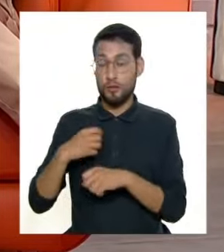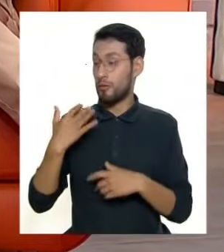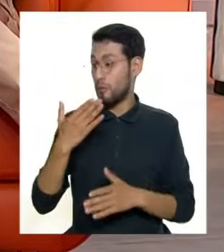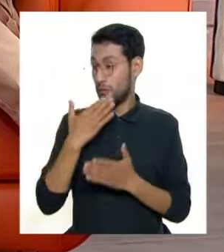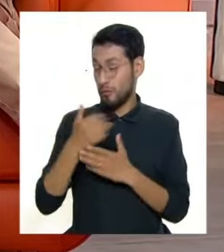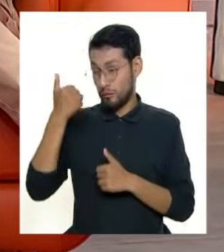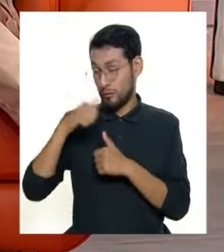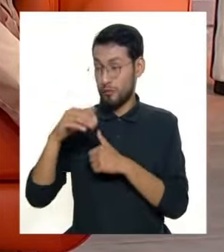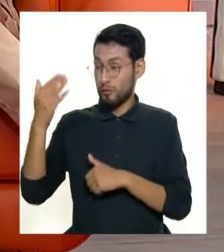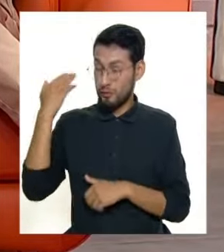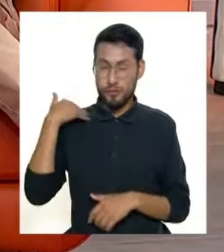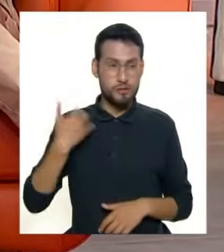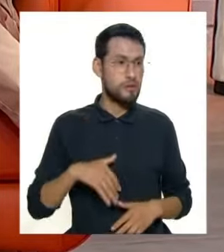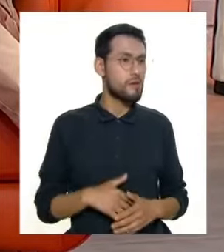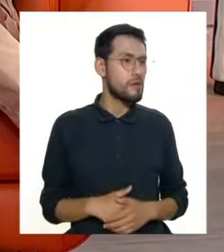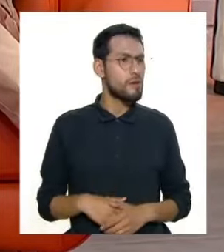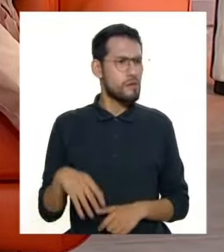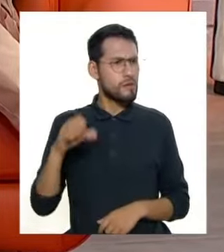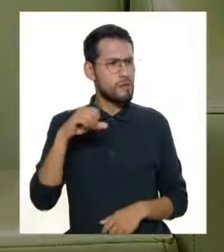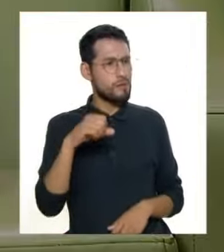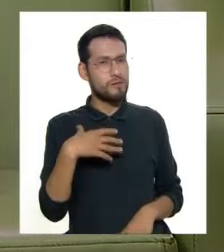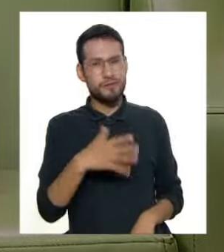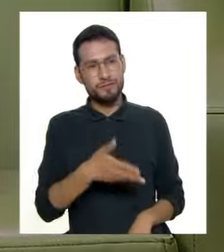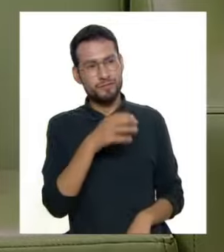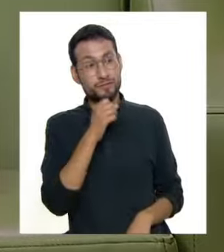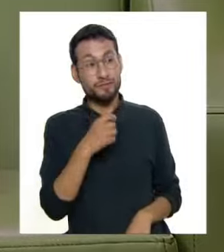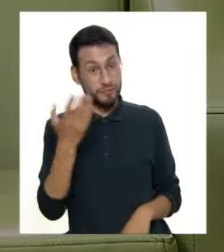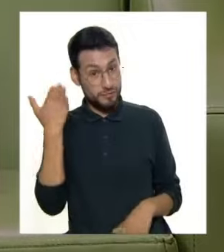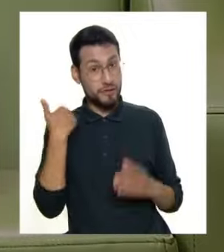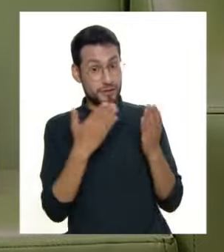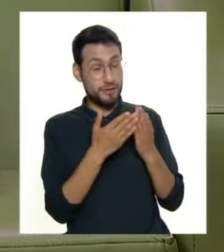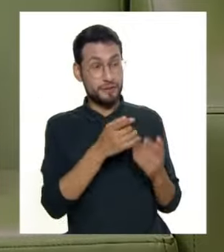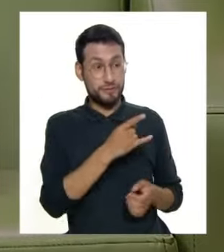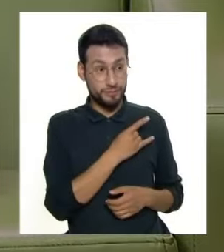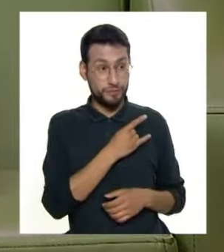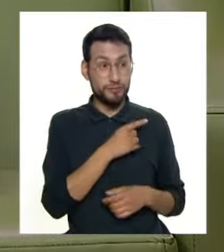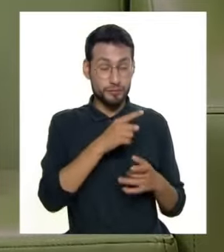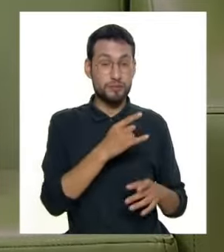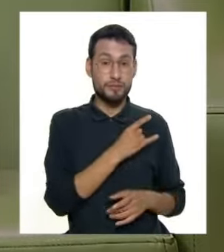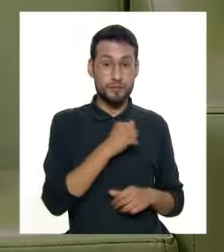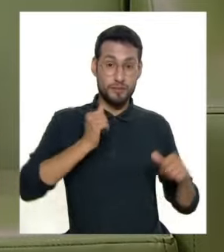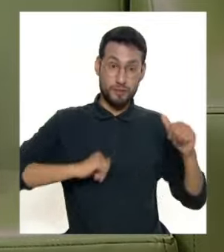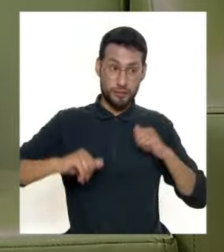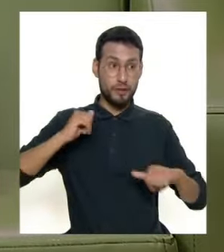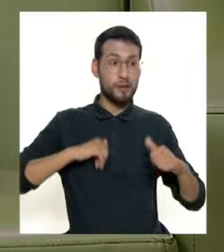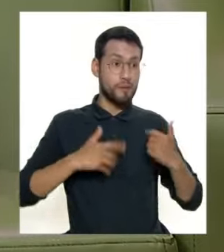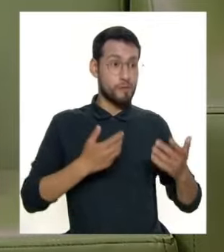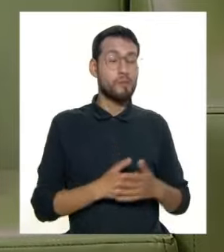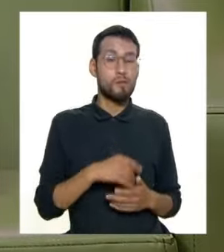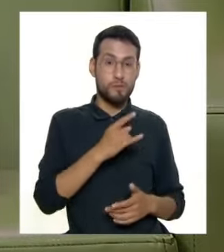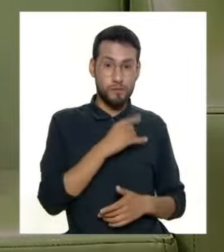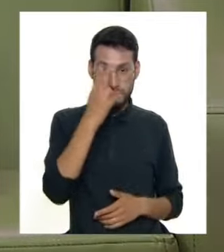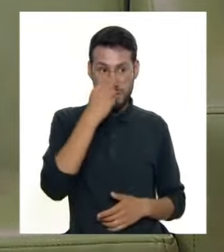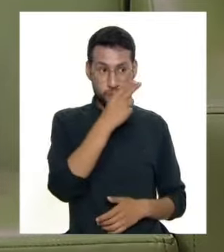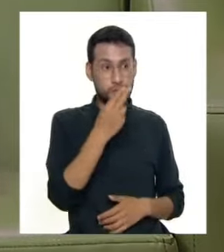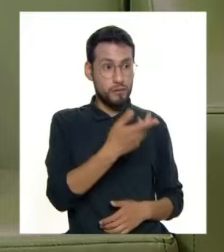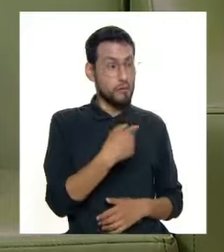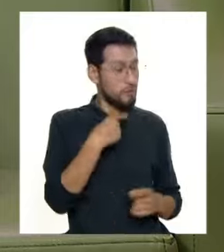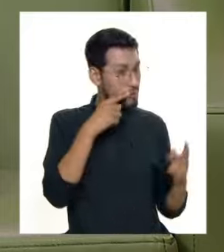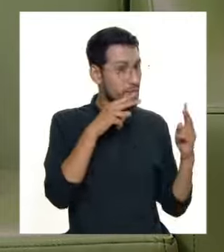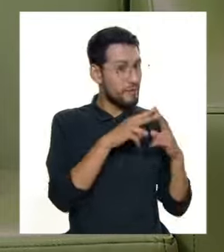esos chicos, de verdad. Sí, ¿no? Más de 20 pero años. Pero no serán tan viejos, ¿eh? Bueno, estudiamos juntos en la universidad, pues la carrera de actuación, la Universidad Católica, y ahí